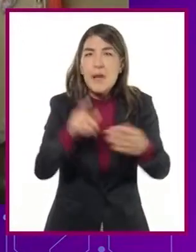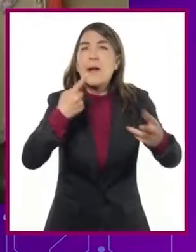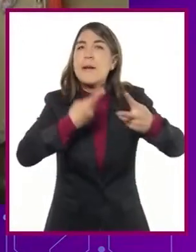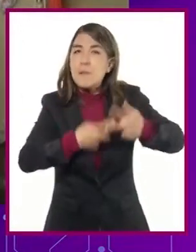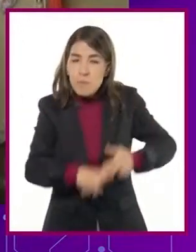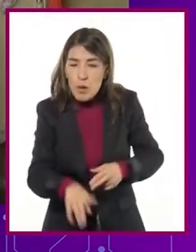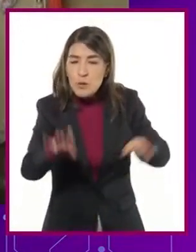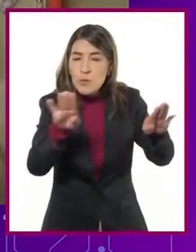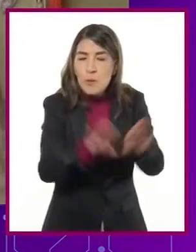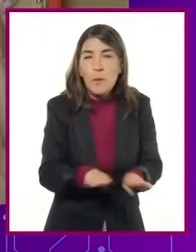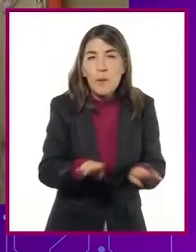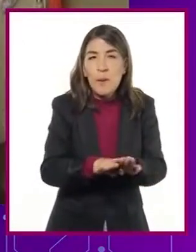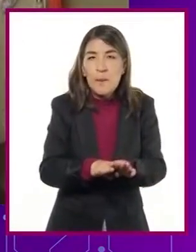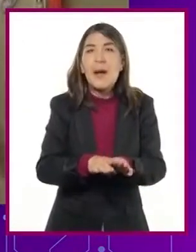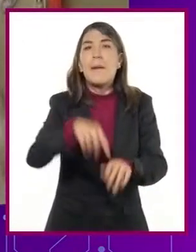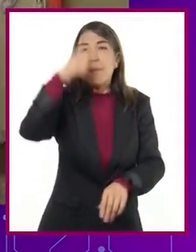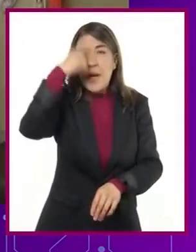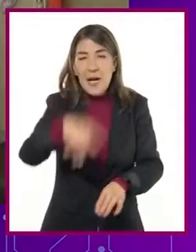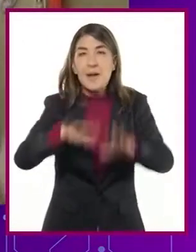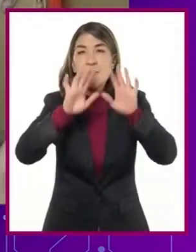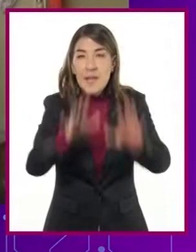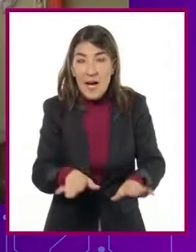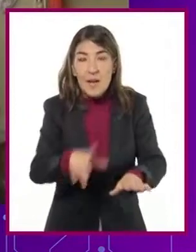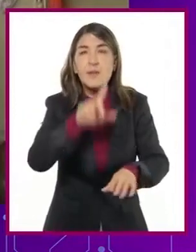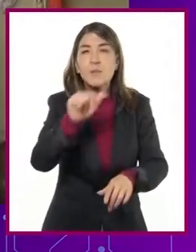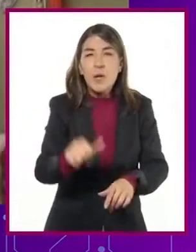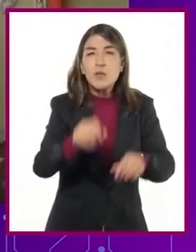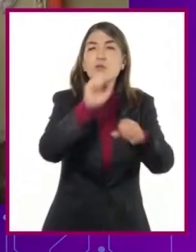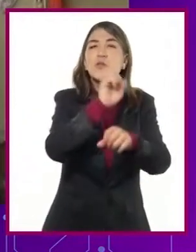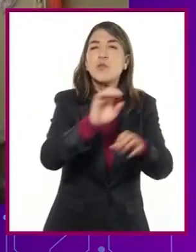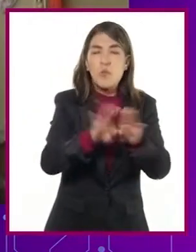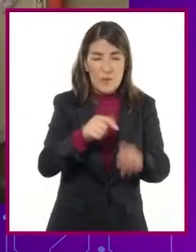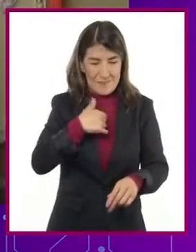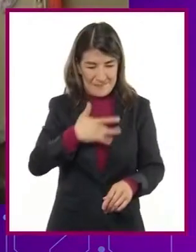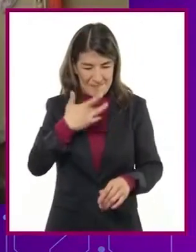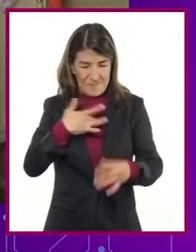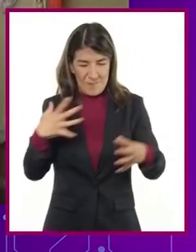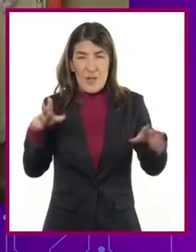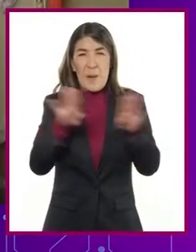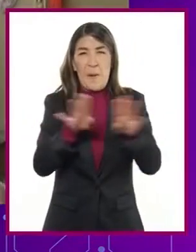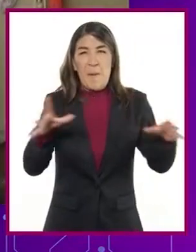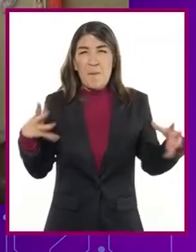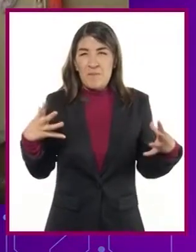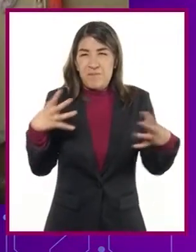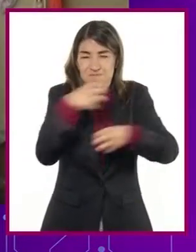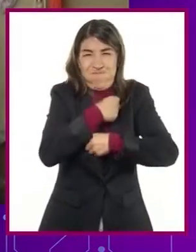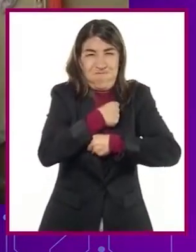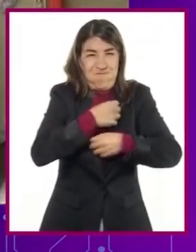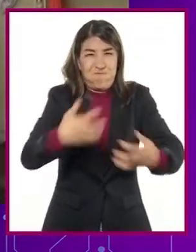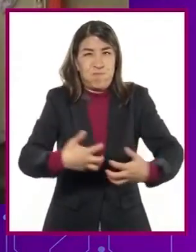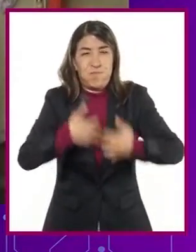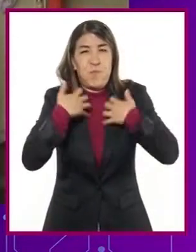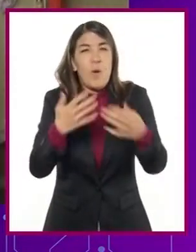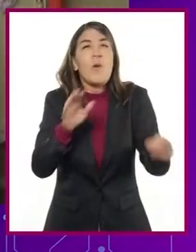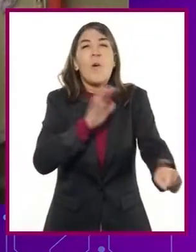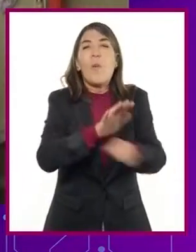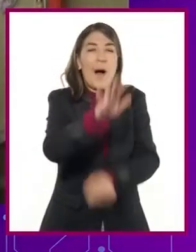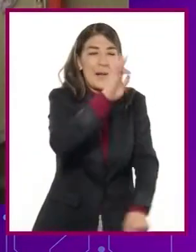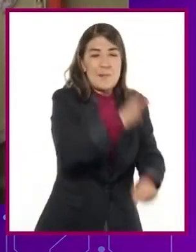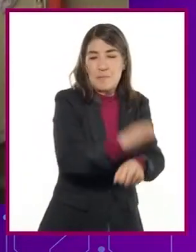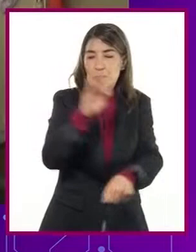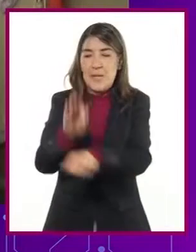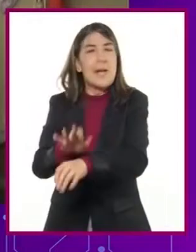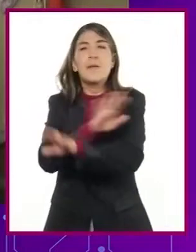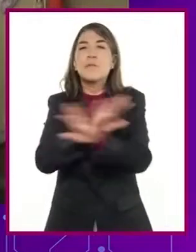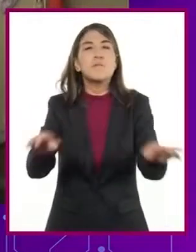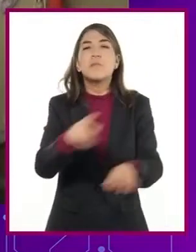circunstancias, para realmente quitando todo eso que siento, todas esas emociones que me pueden hacer inclinarme de un lado o de